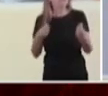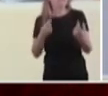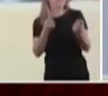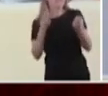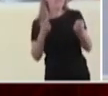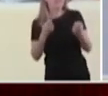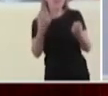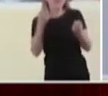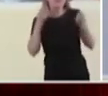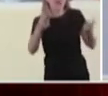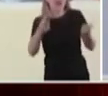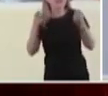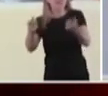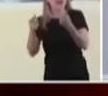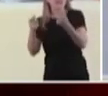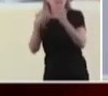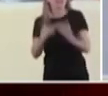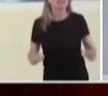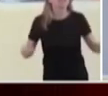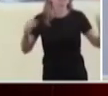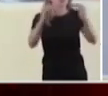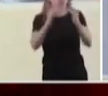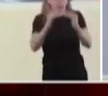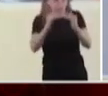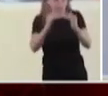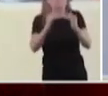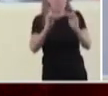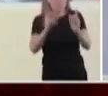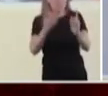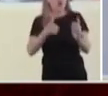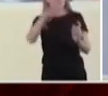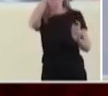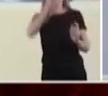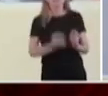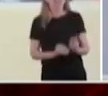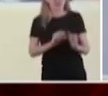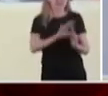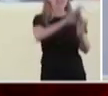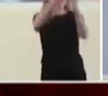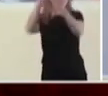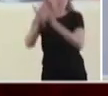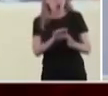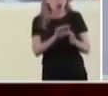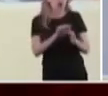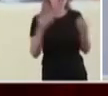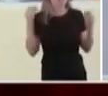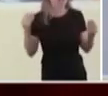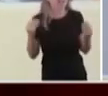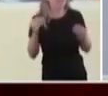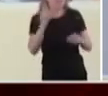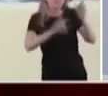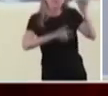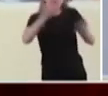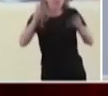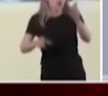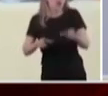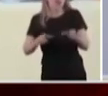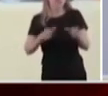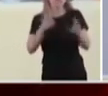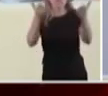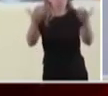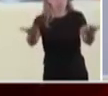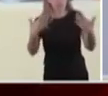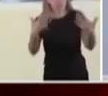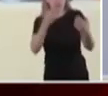fortalece la la digamos la autonomía en las provincias este Gobierno